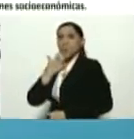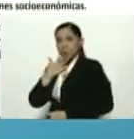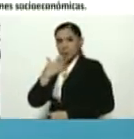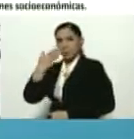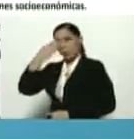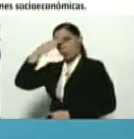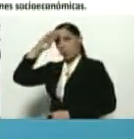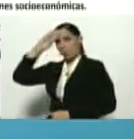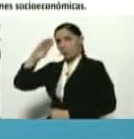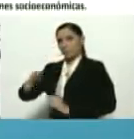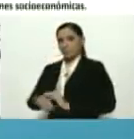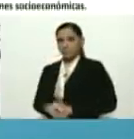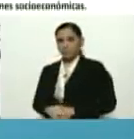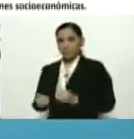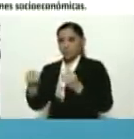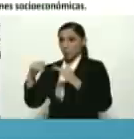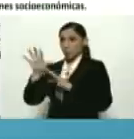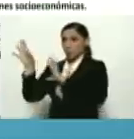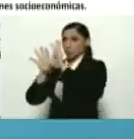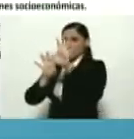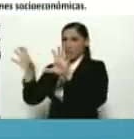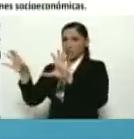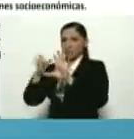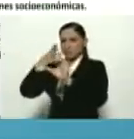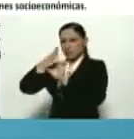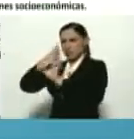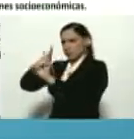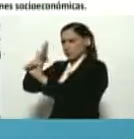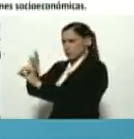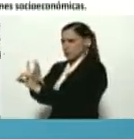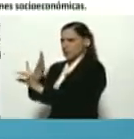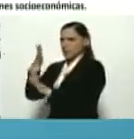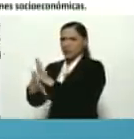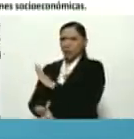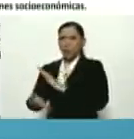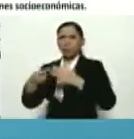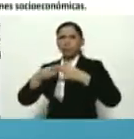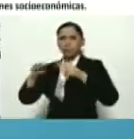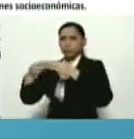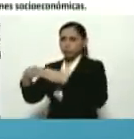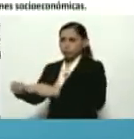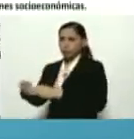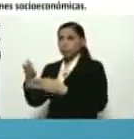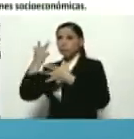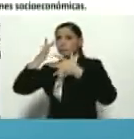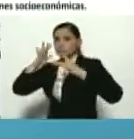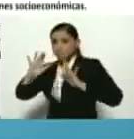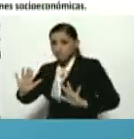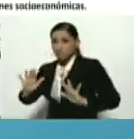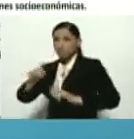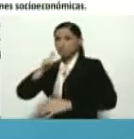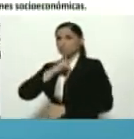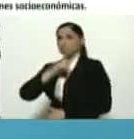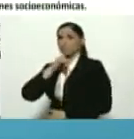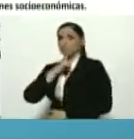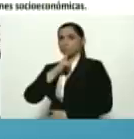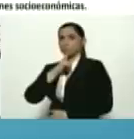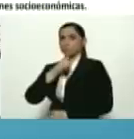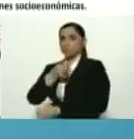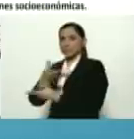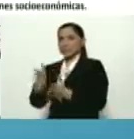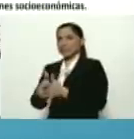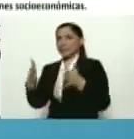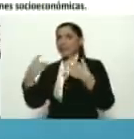Cuba. Muchos países han reorientado sus presupuestos públicos para tratar de compensar justamente estas